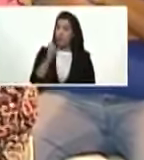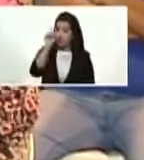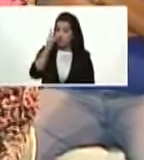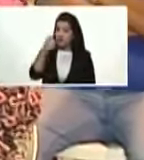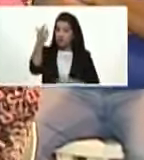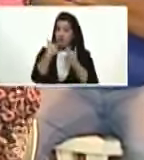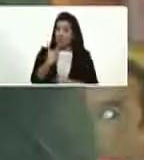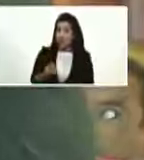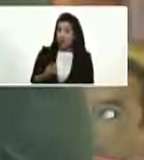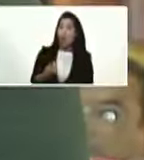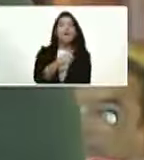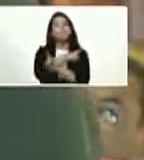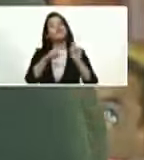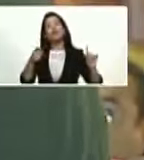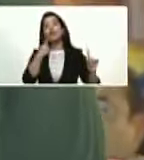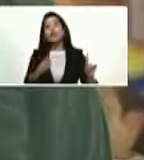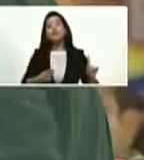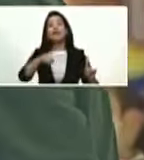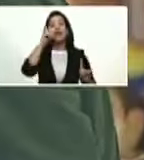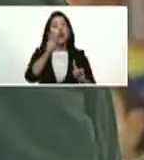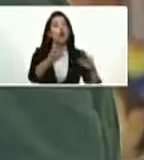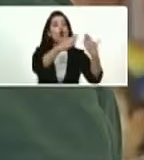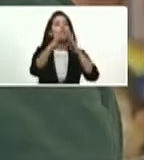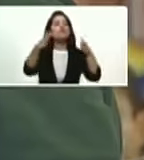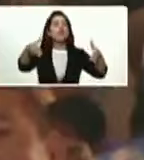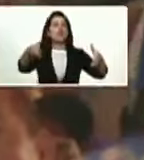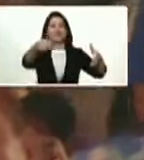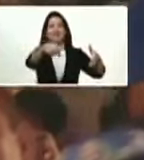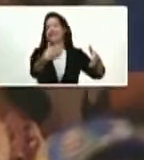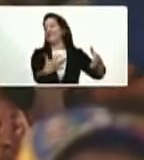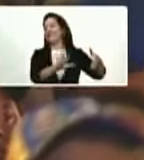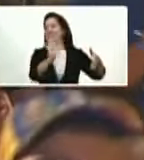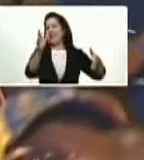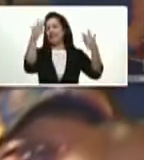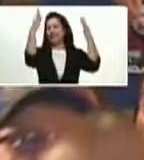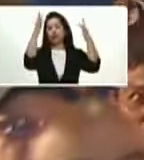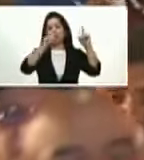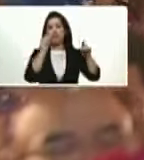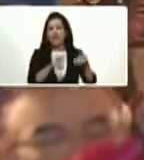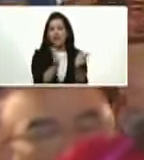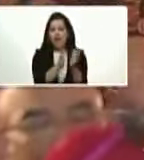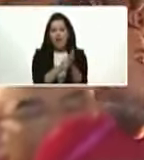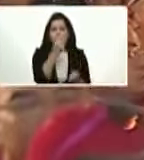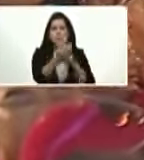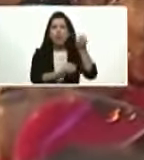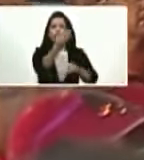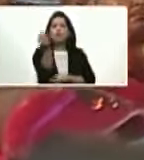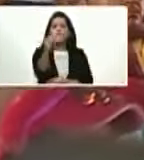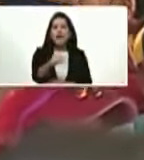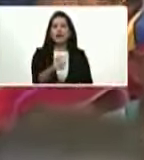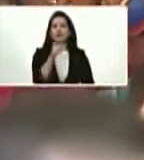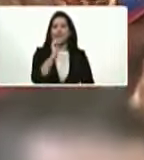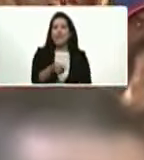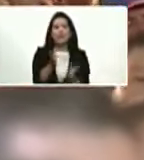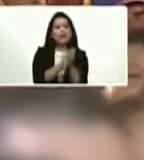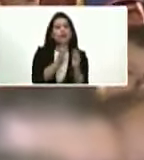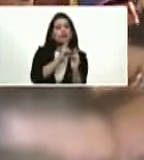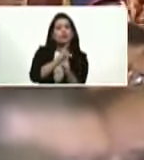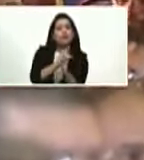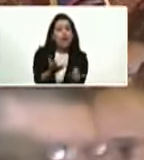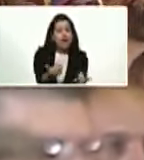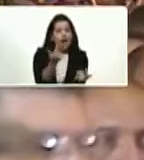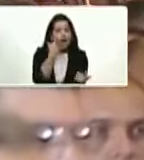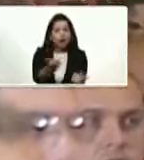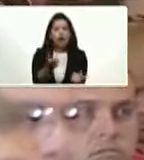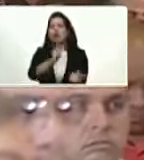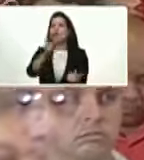también decía que las comunas tenían que ser productivas. Que su apellido tenía que ser productivo. No podíamos